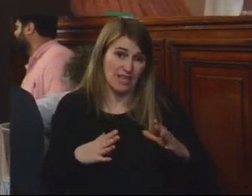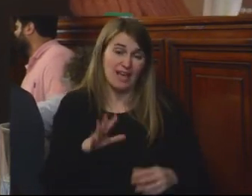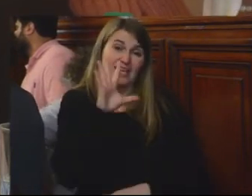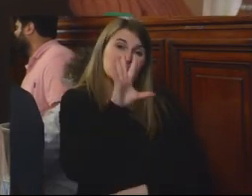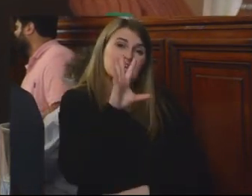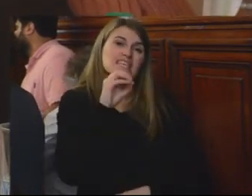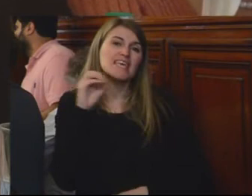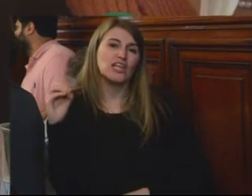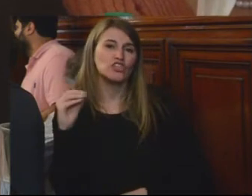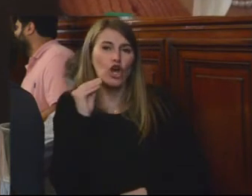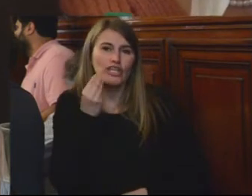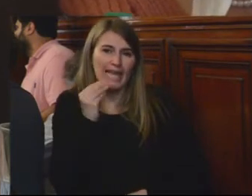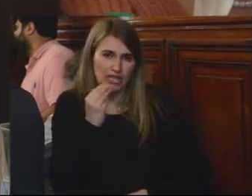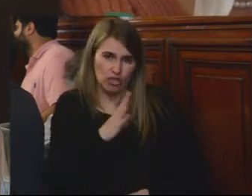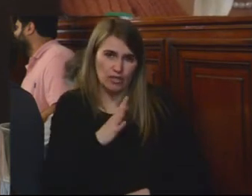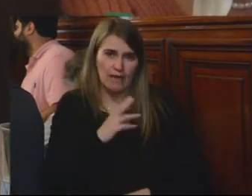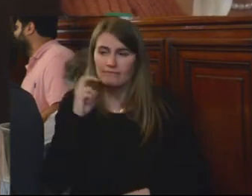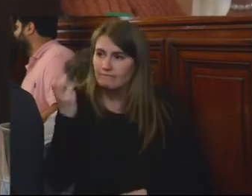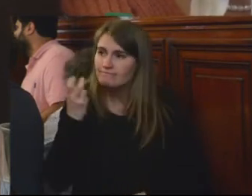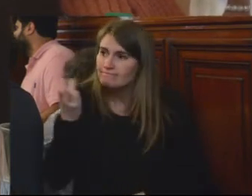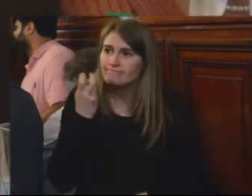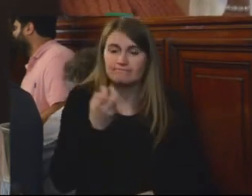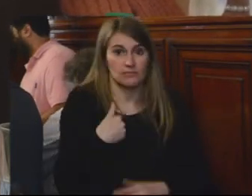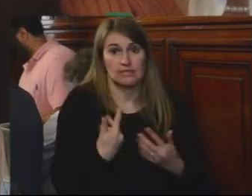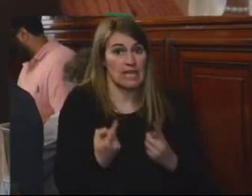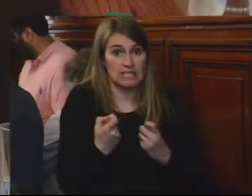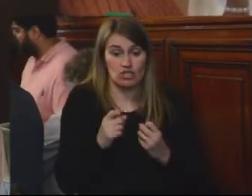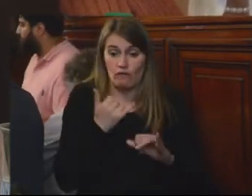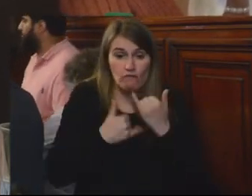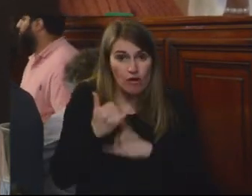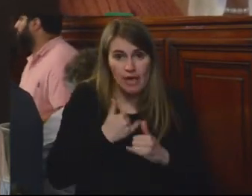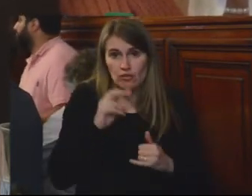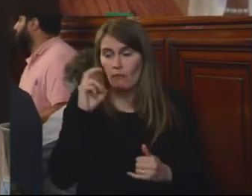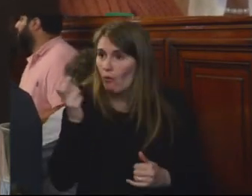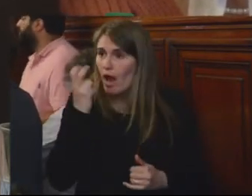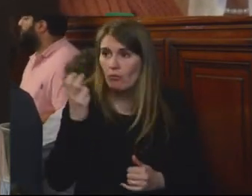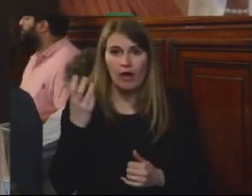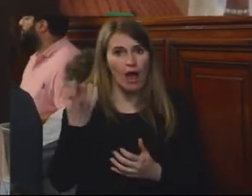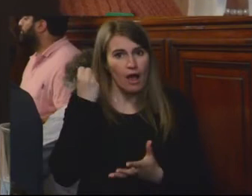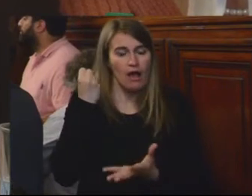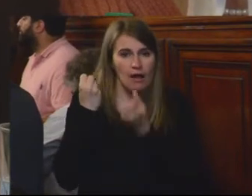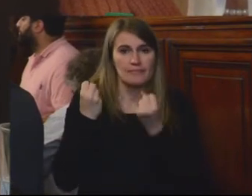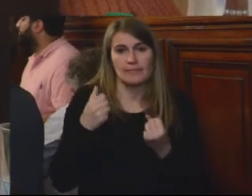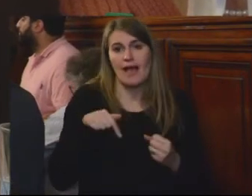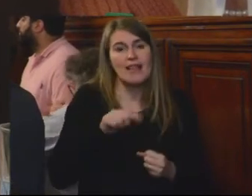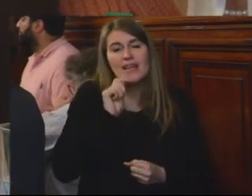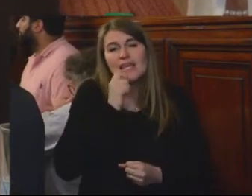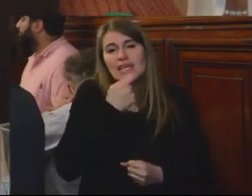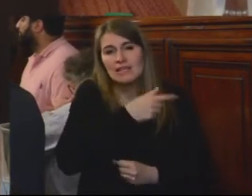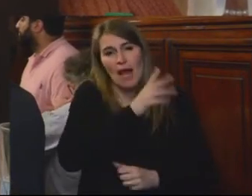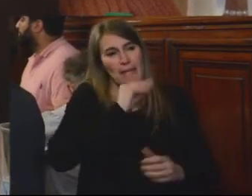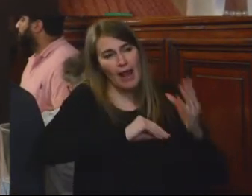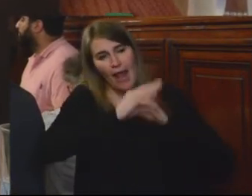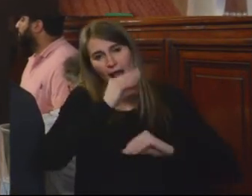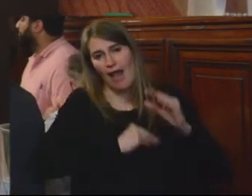de manera que creo que hoy insisto para nosotros este es un alimento al alma haberlos escuchado a ustedes y en